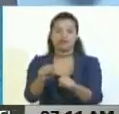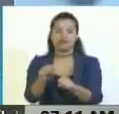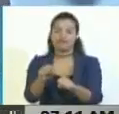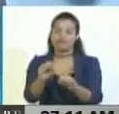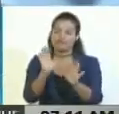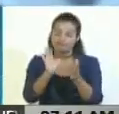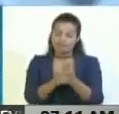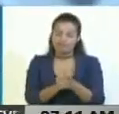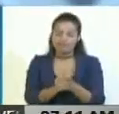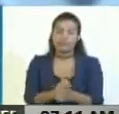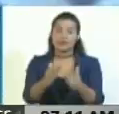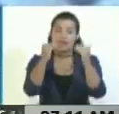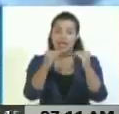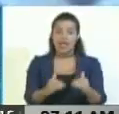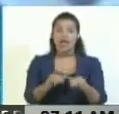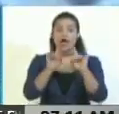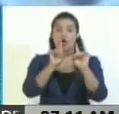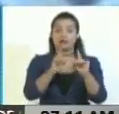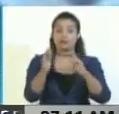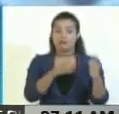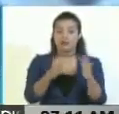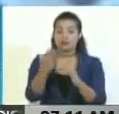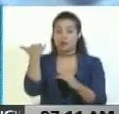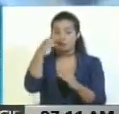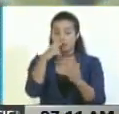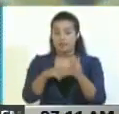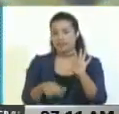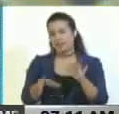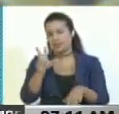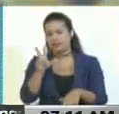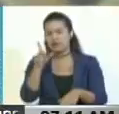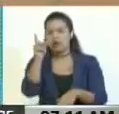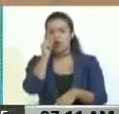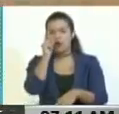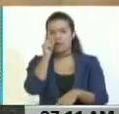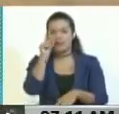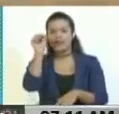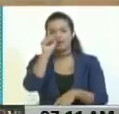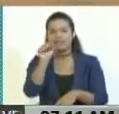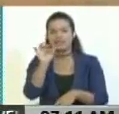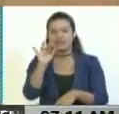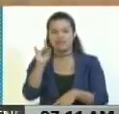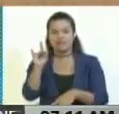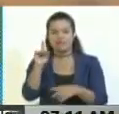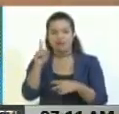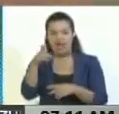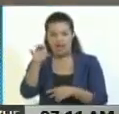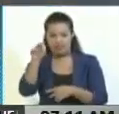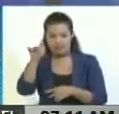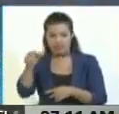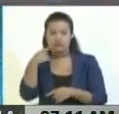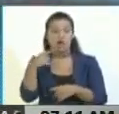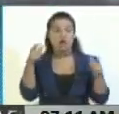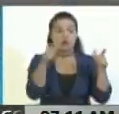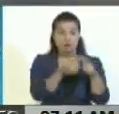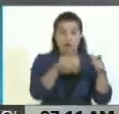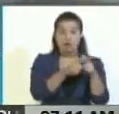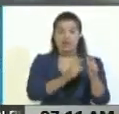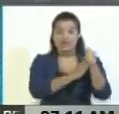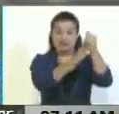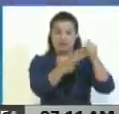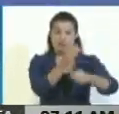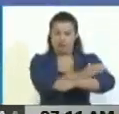un artículo publicado el 11 de marzo del año 2013 por Steve Hank, uno de los portavoces de la derecha económica,